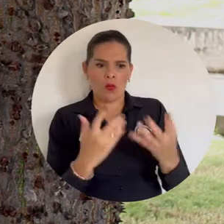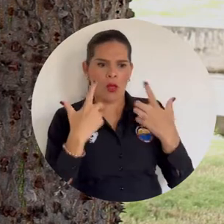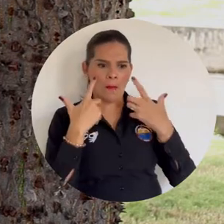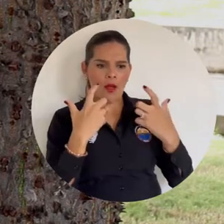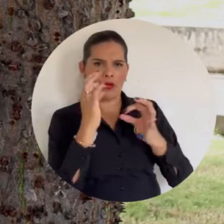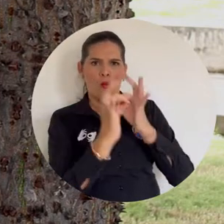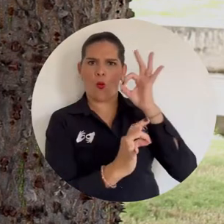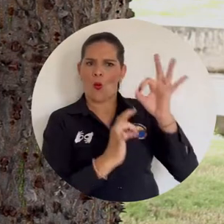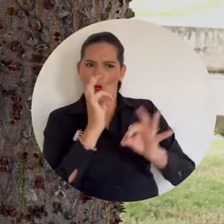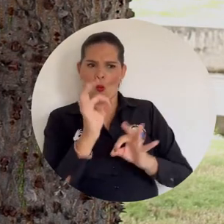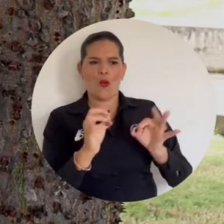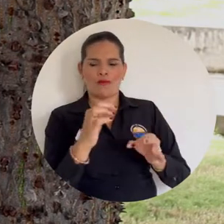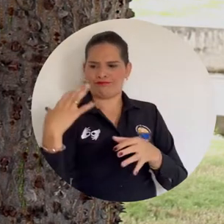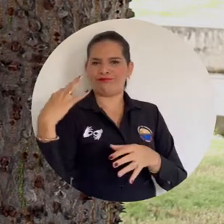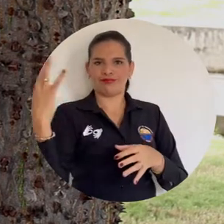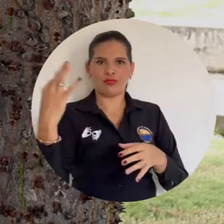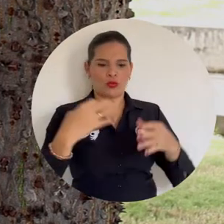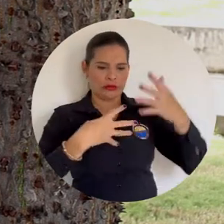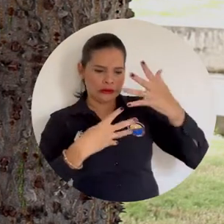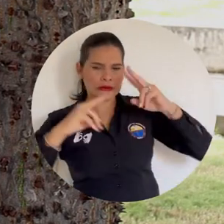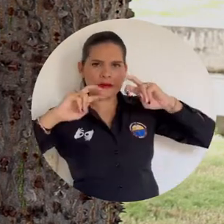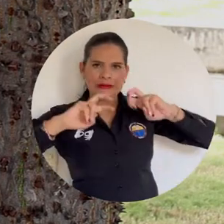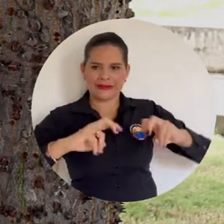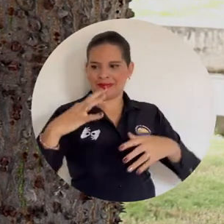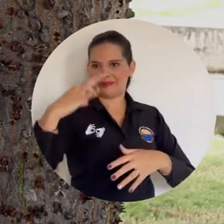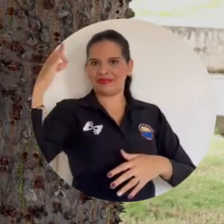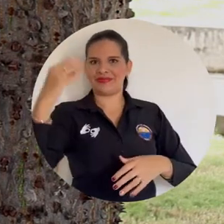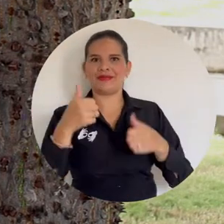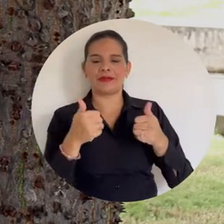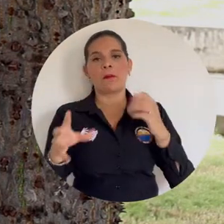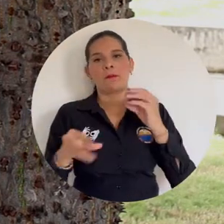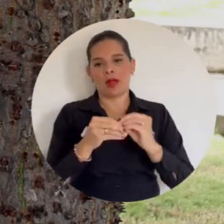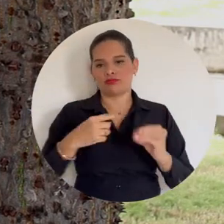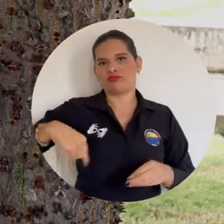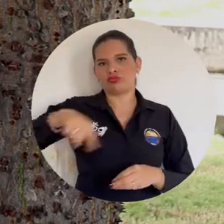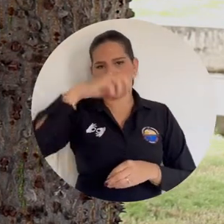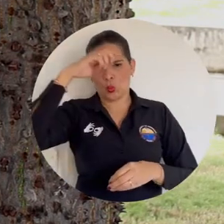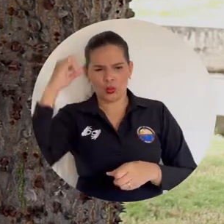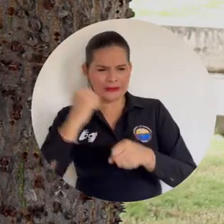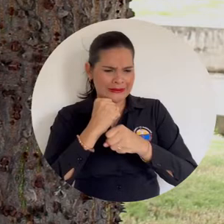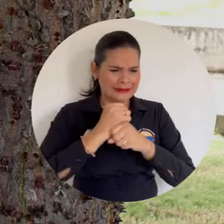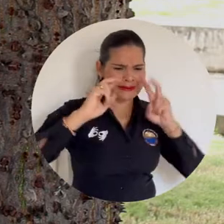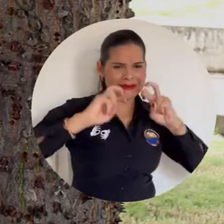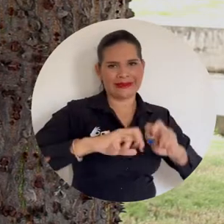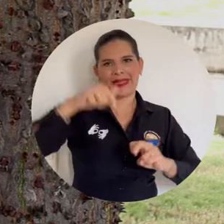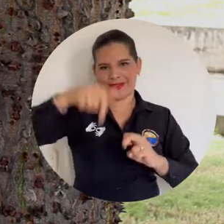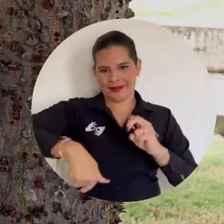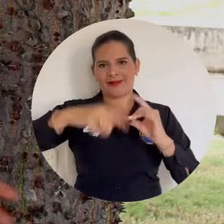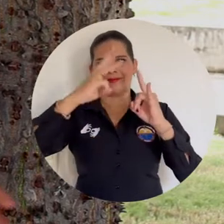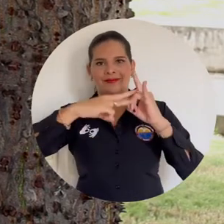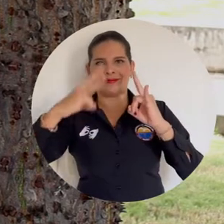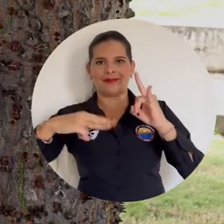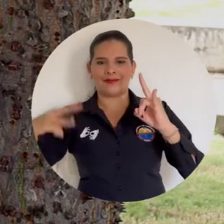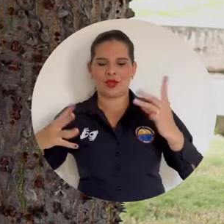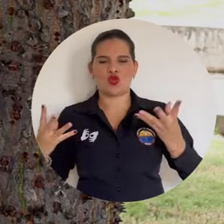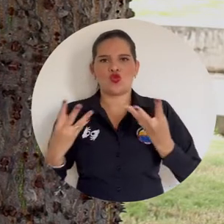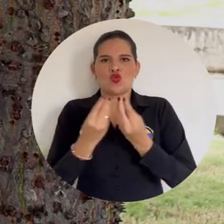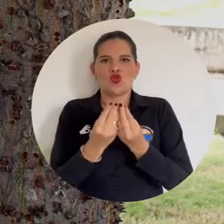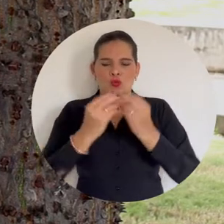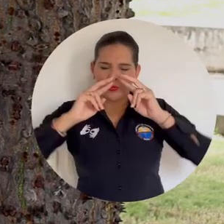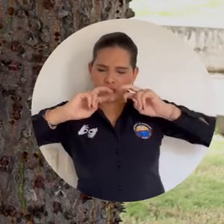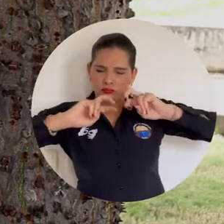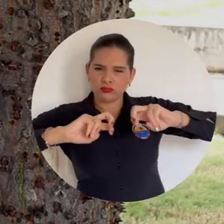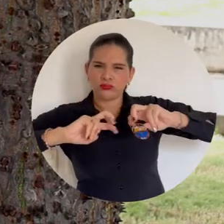a nivel mundial, para presentarlo y nominarlo pues a este premio. Y también a nosotros, a nuestro trabajo, pues que empezó desde acá,